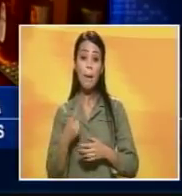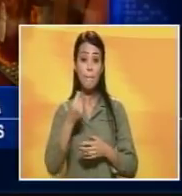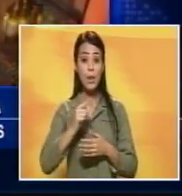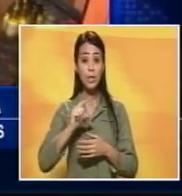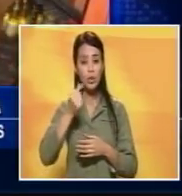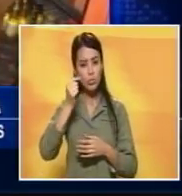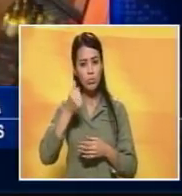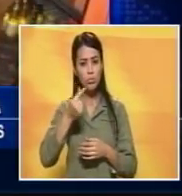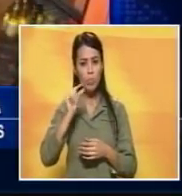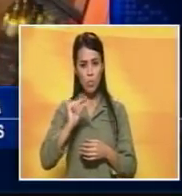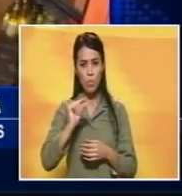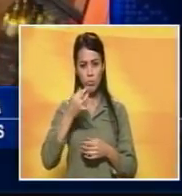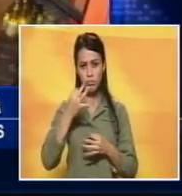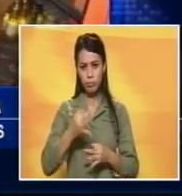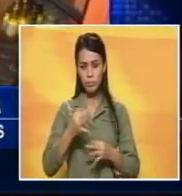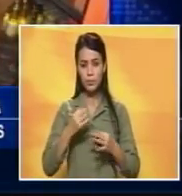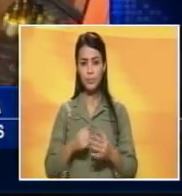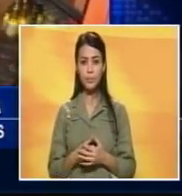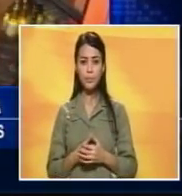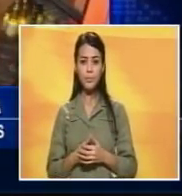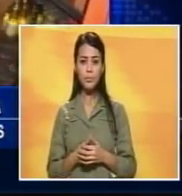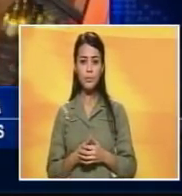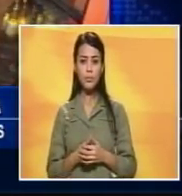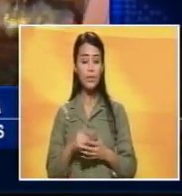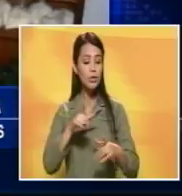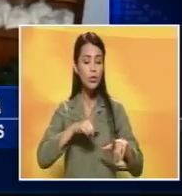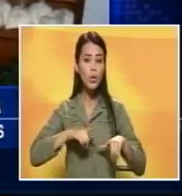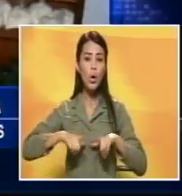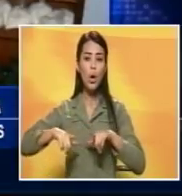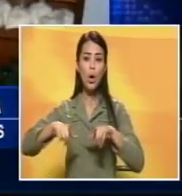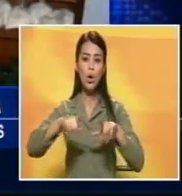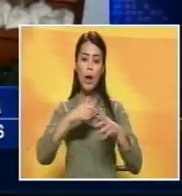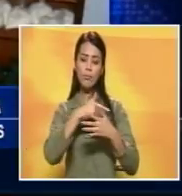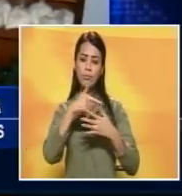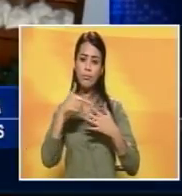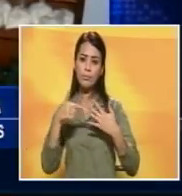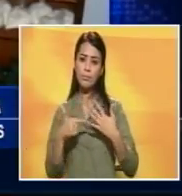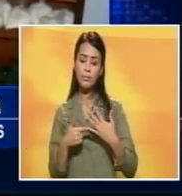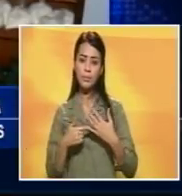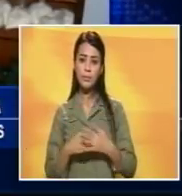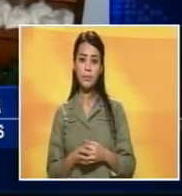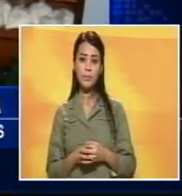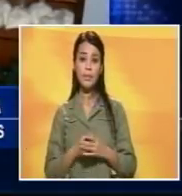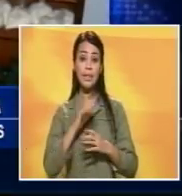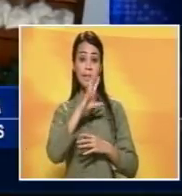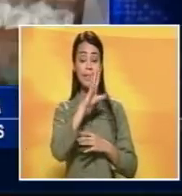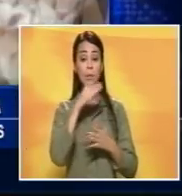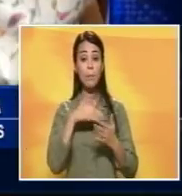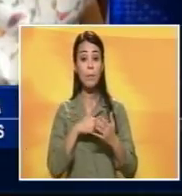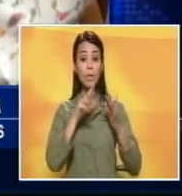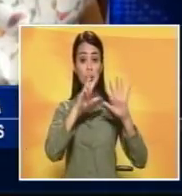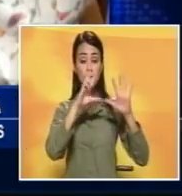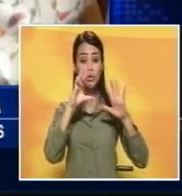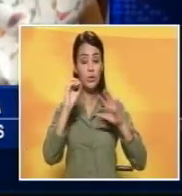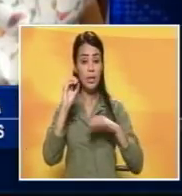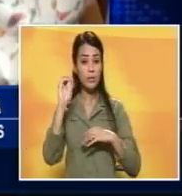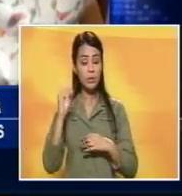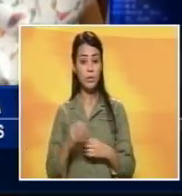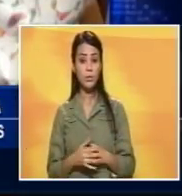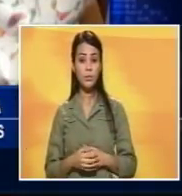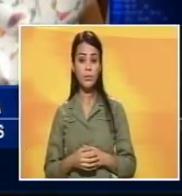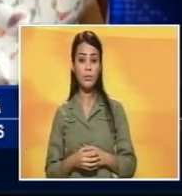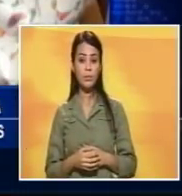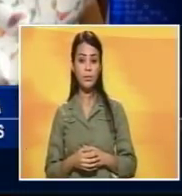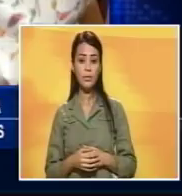en la comunidad y en toda la entidad. Entre los rubros incautados, que suman 5.882 unidades de rubros,